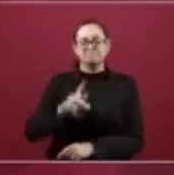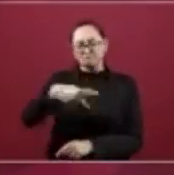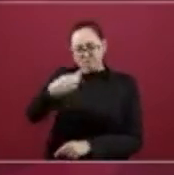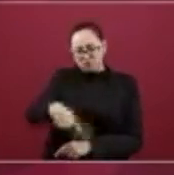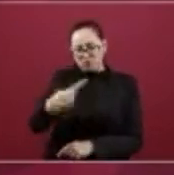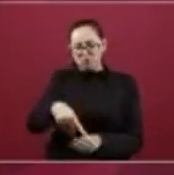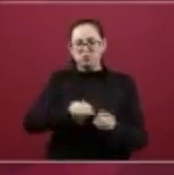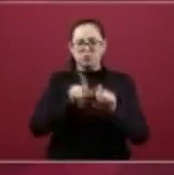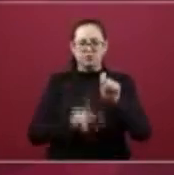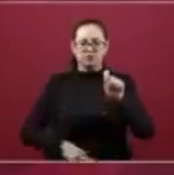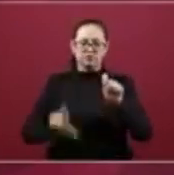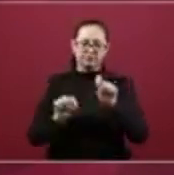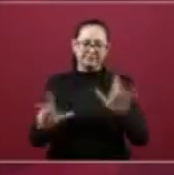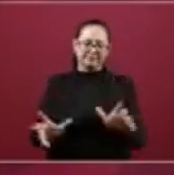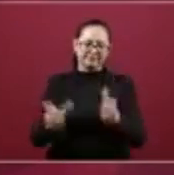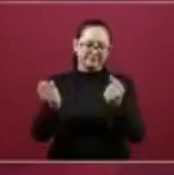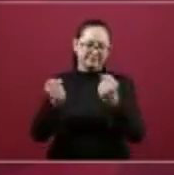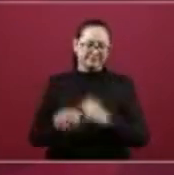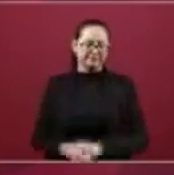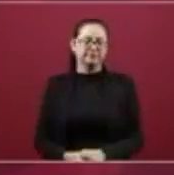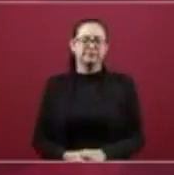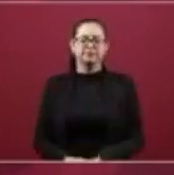nacional.